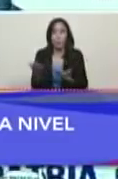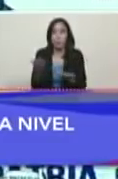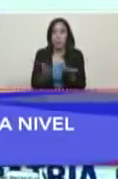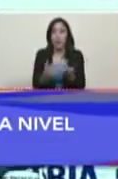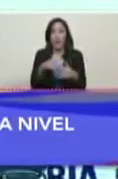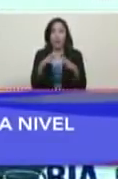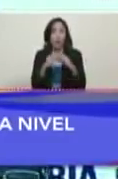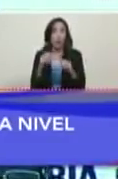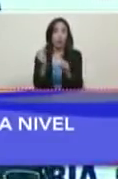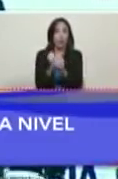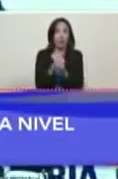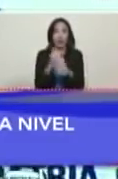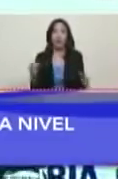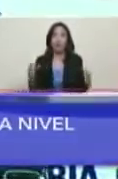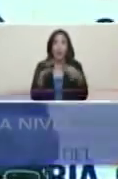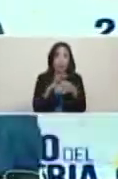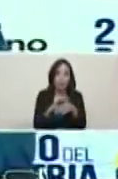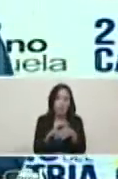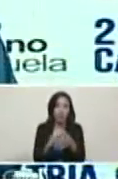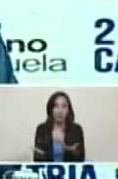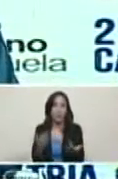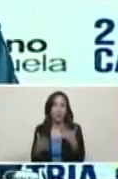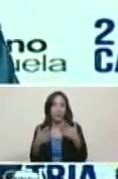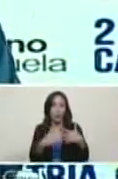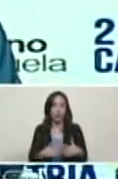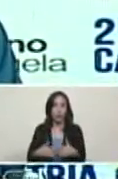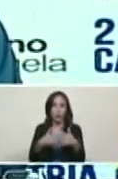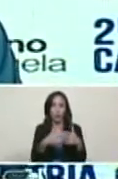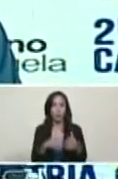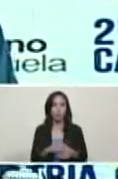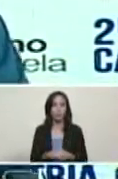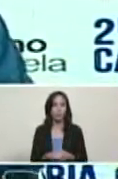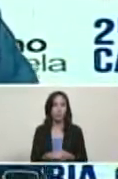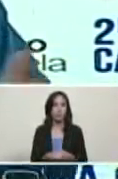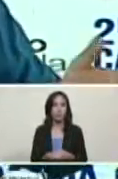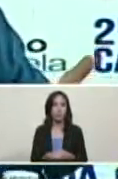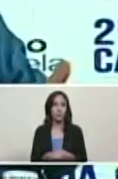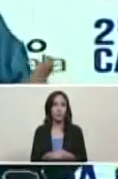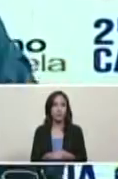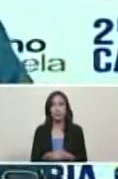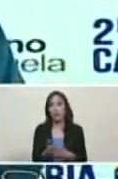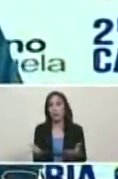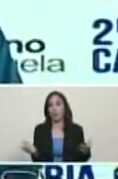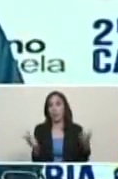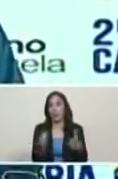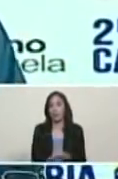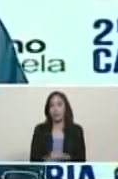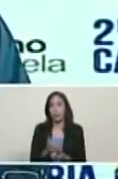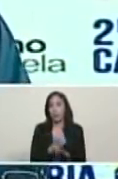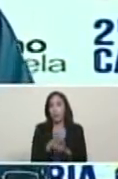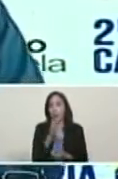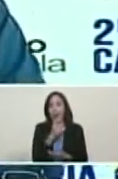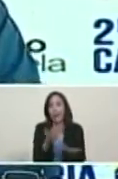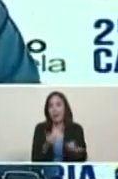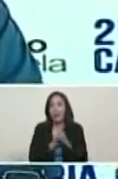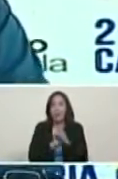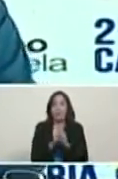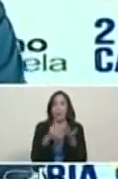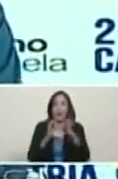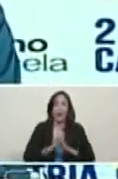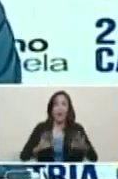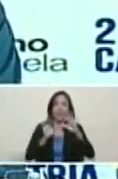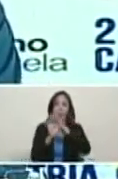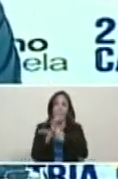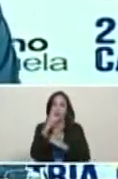hacen el trabajo de quinta columna. Son apátridas, sin lugar a duda. Ya tenemos